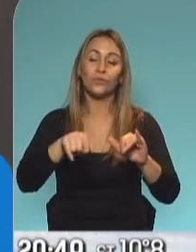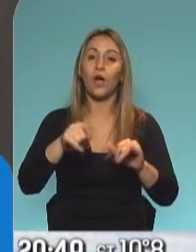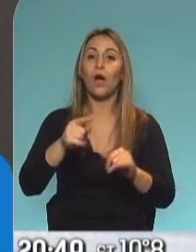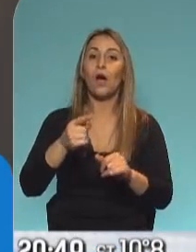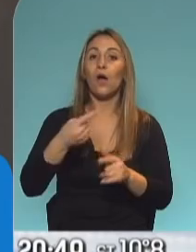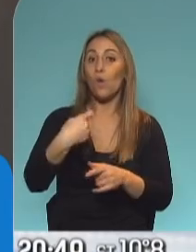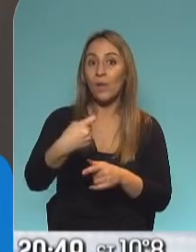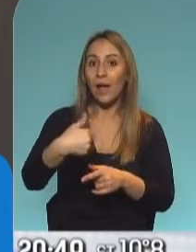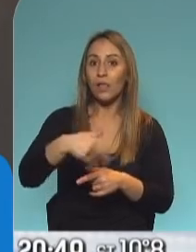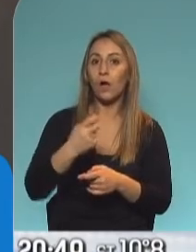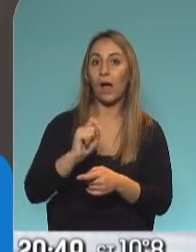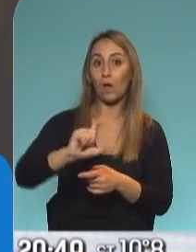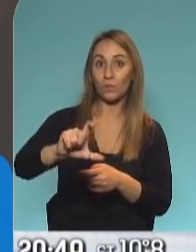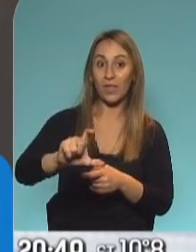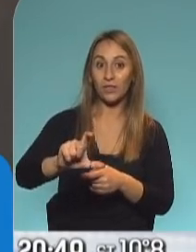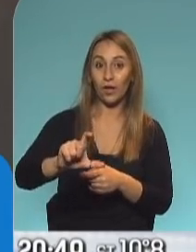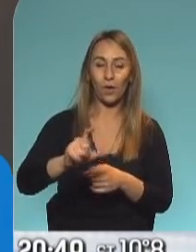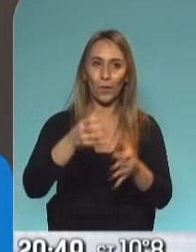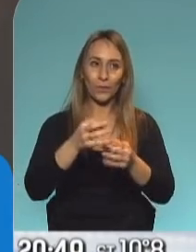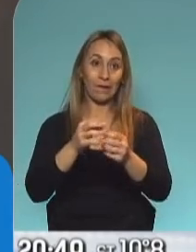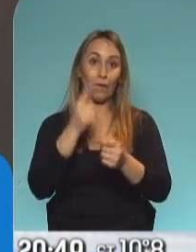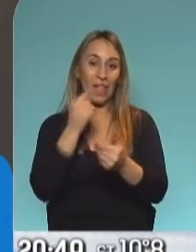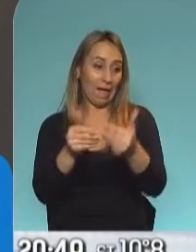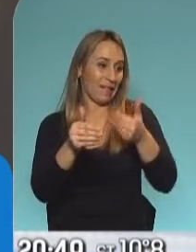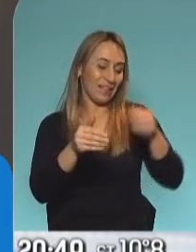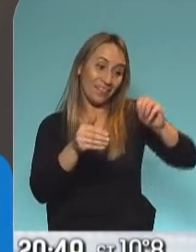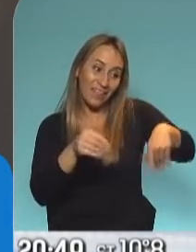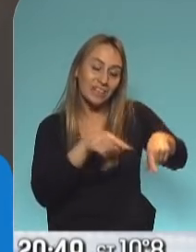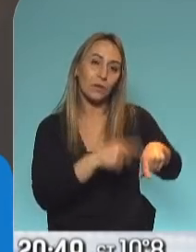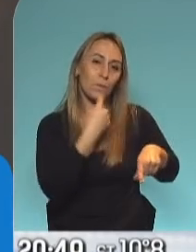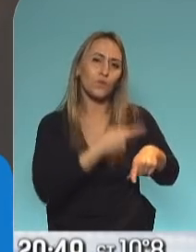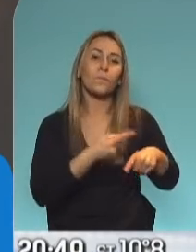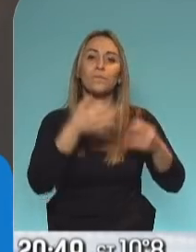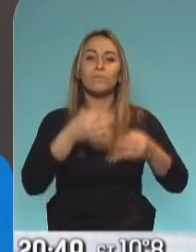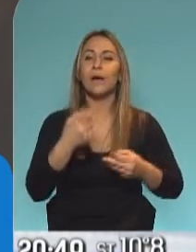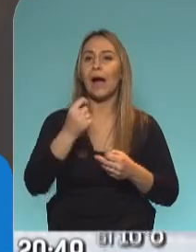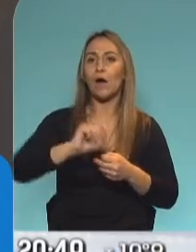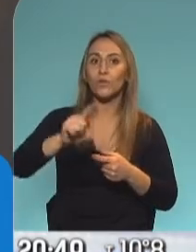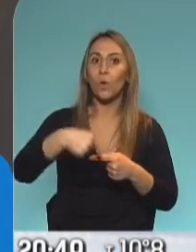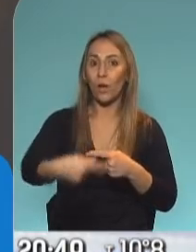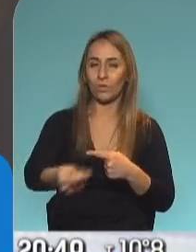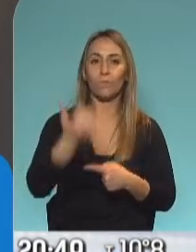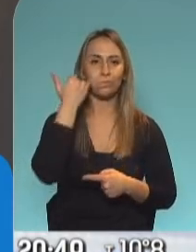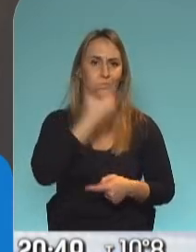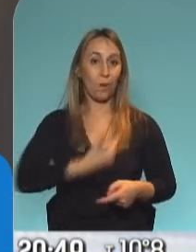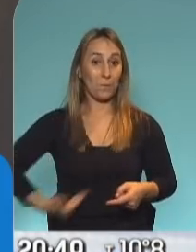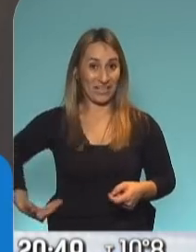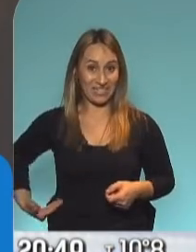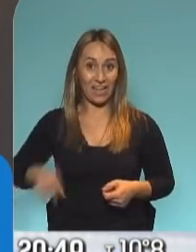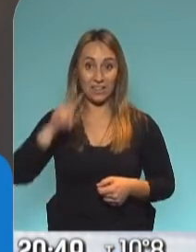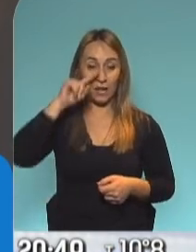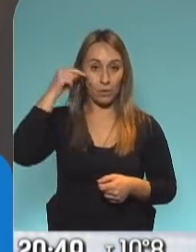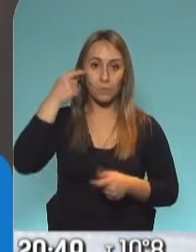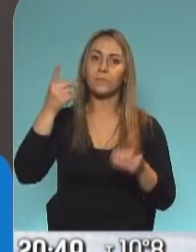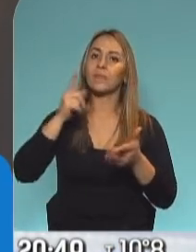Y, ¿a partir de cuándo será? A partir de septiembre, el presidente de la Nación firmó un decreto porque, bueno, mientras que